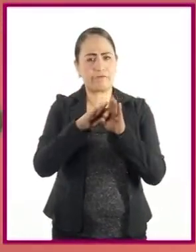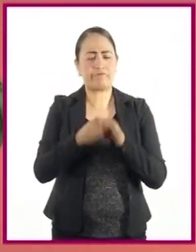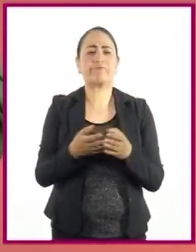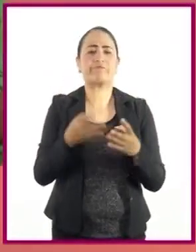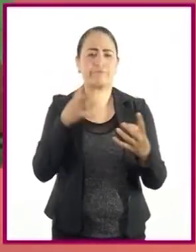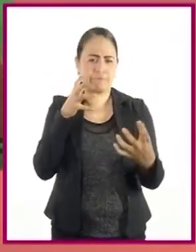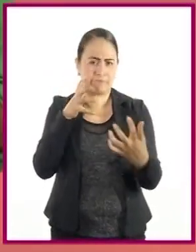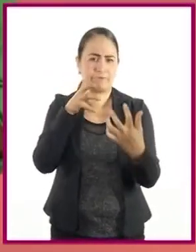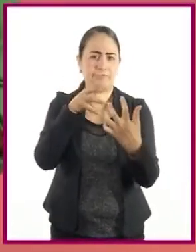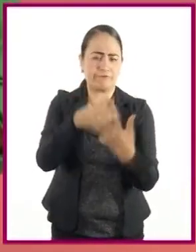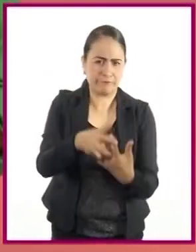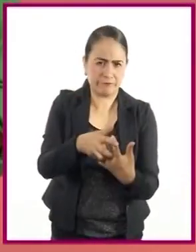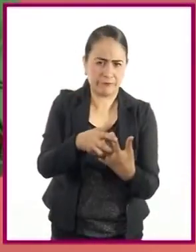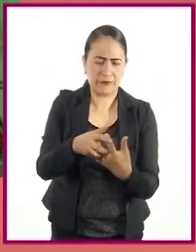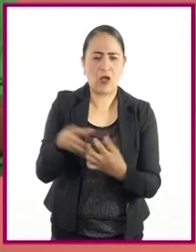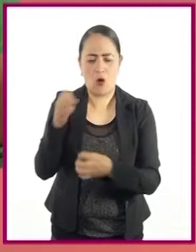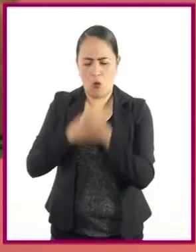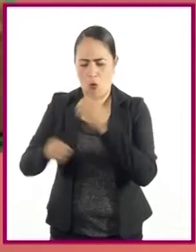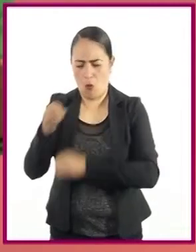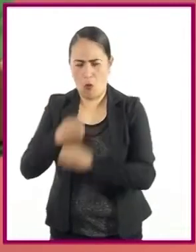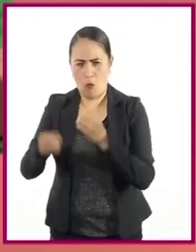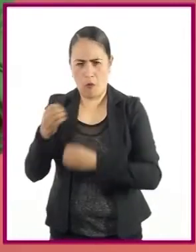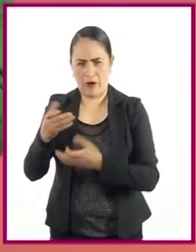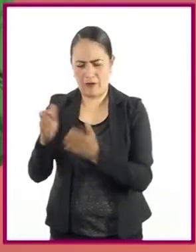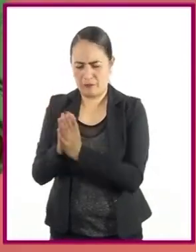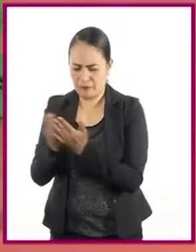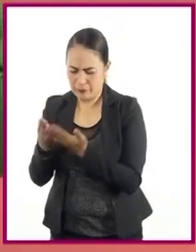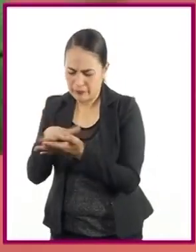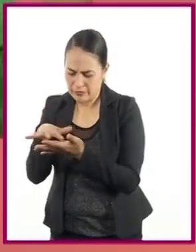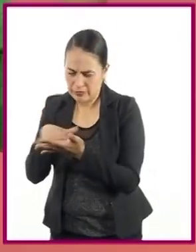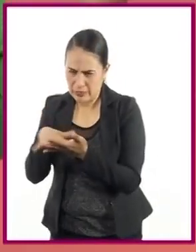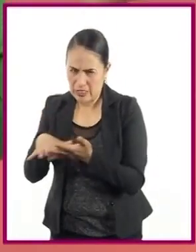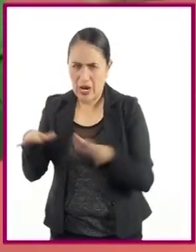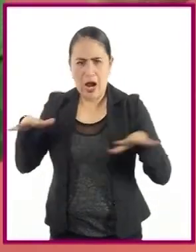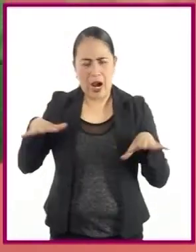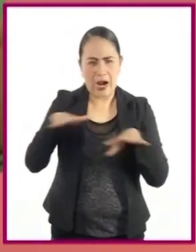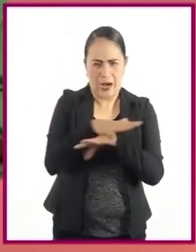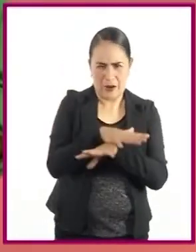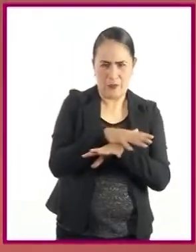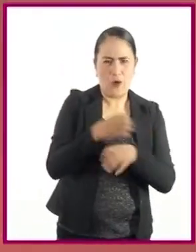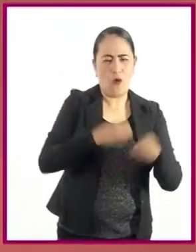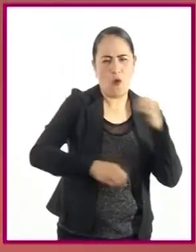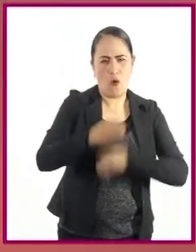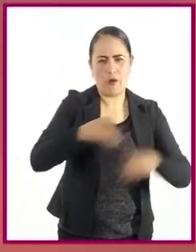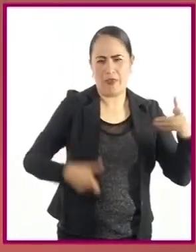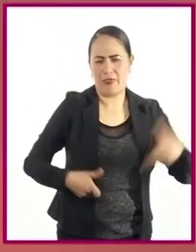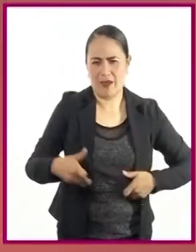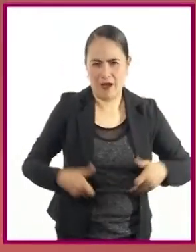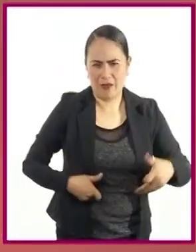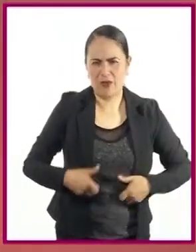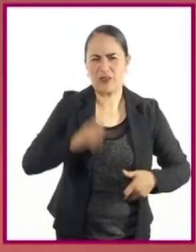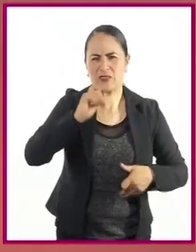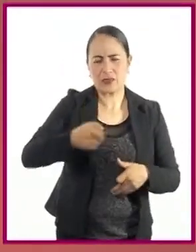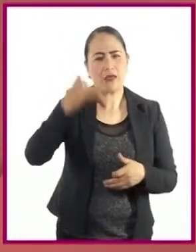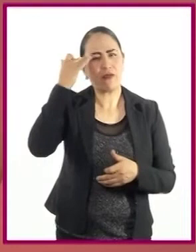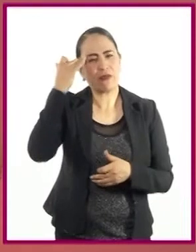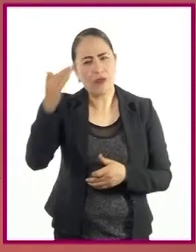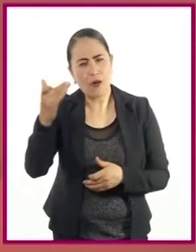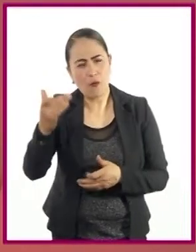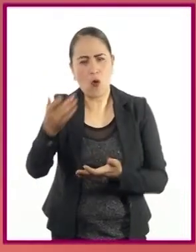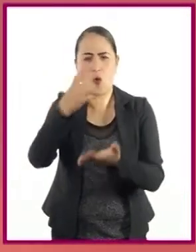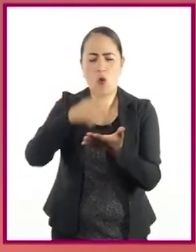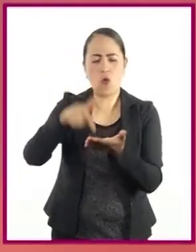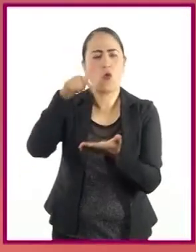la adaptación de una obra narrativa a texto teatral: el tiempo y el espacio. Mira, ya que